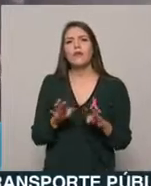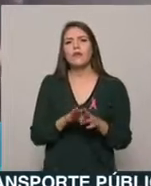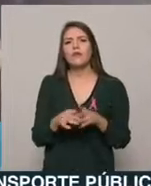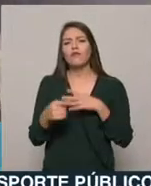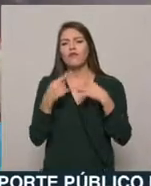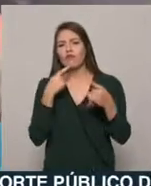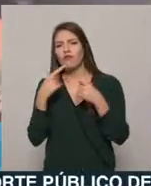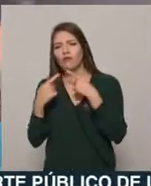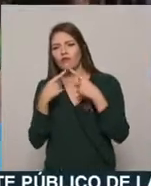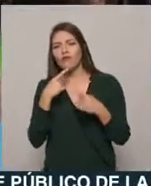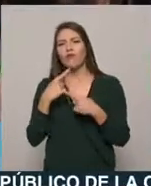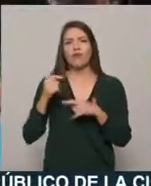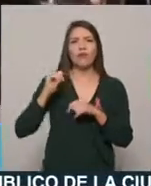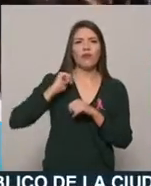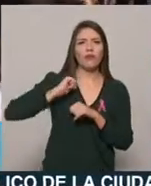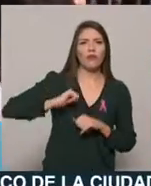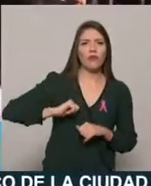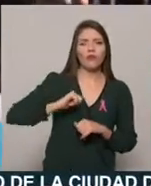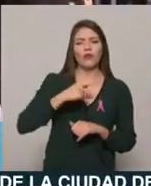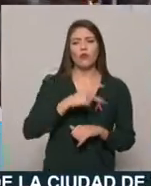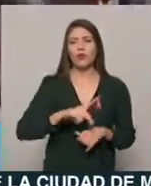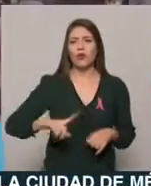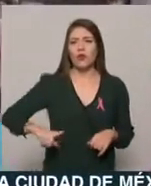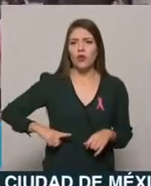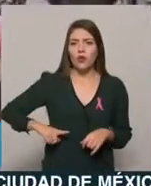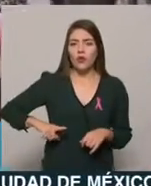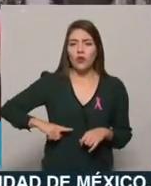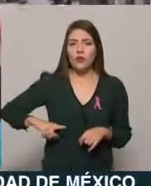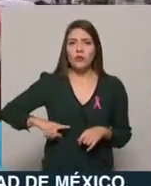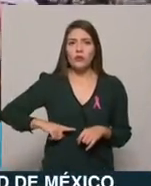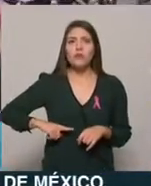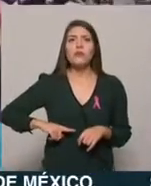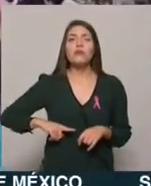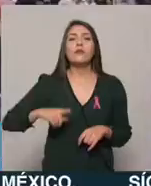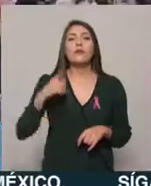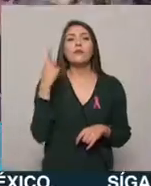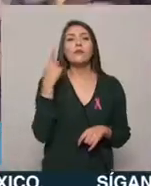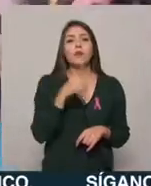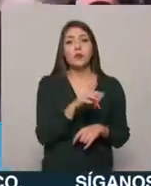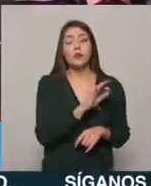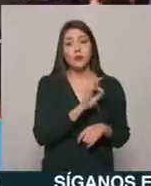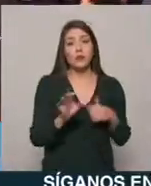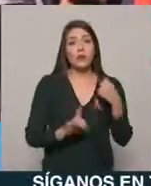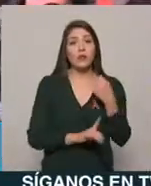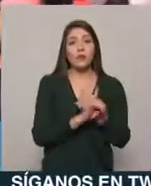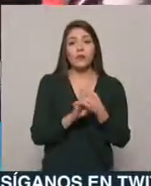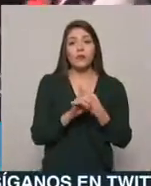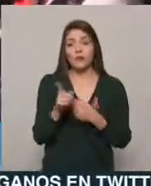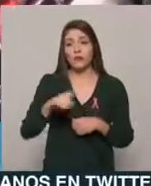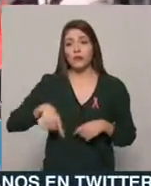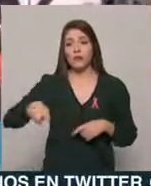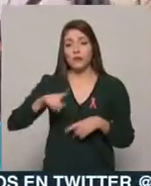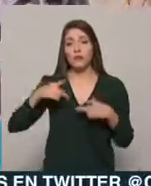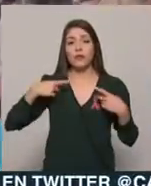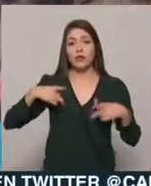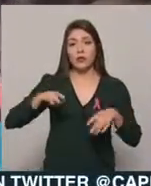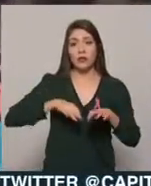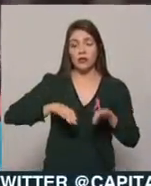negociación con las autoridades, ya sea del gobierno o los empresarios, que perjudican normalmente a los trabajadores y sus